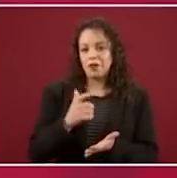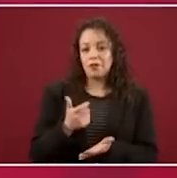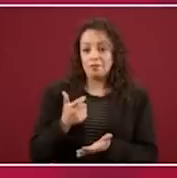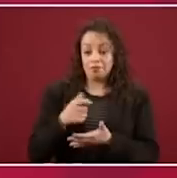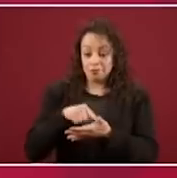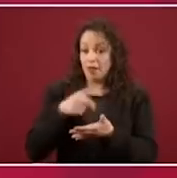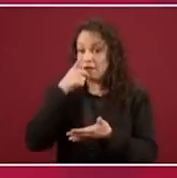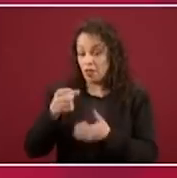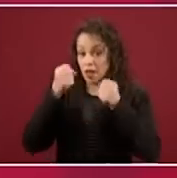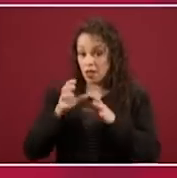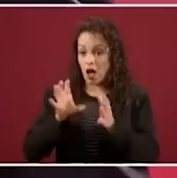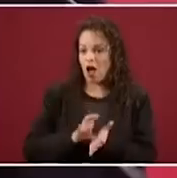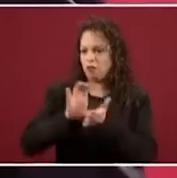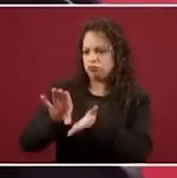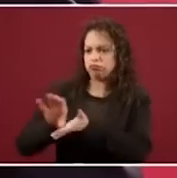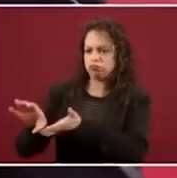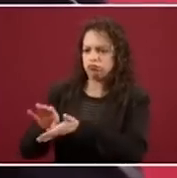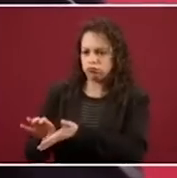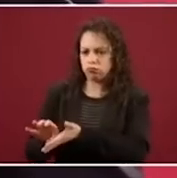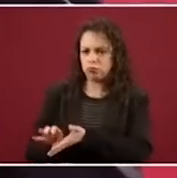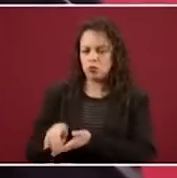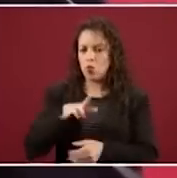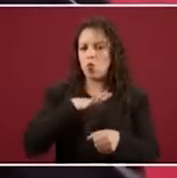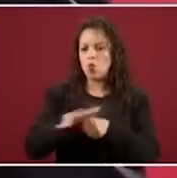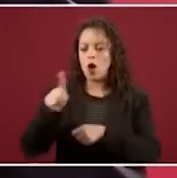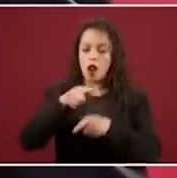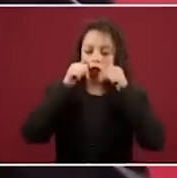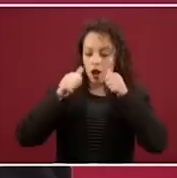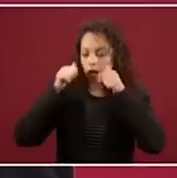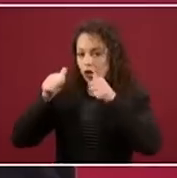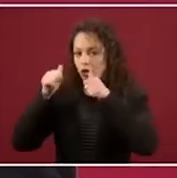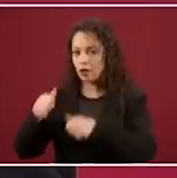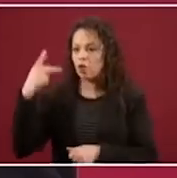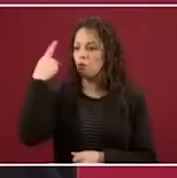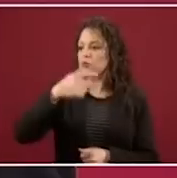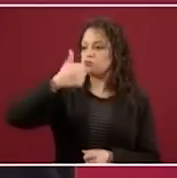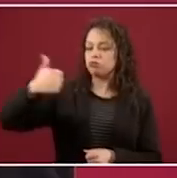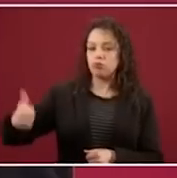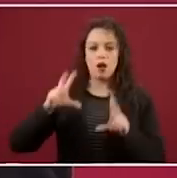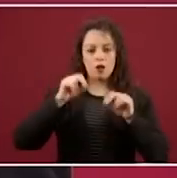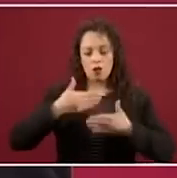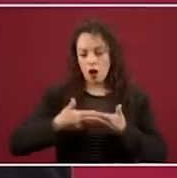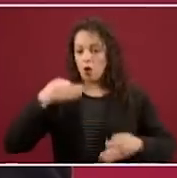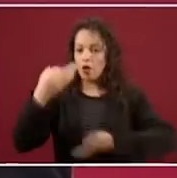sus servicios. No, no, sí, todos somos responsables.